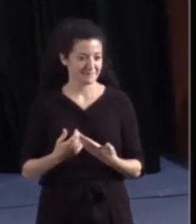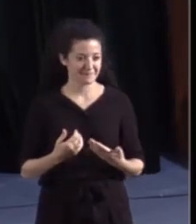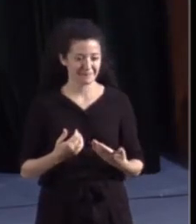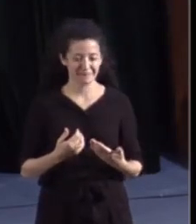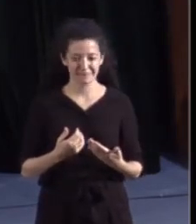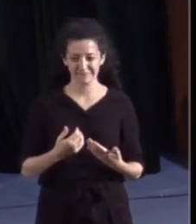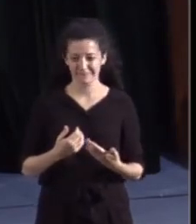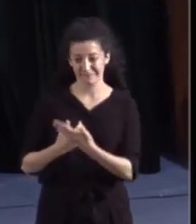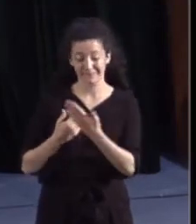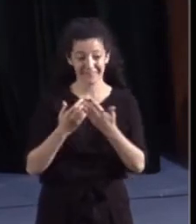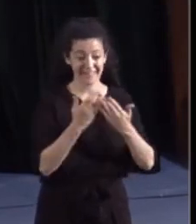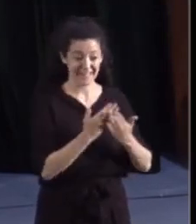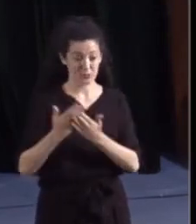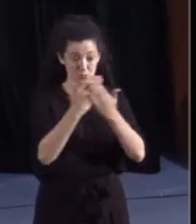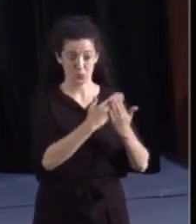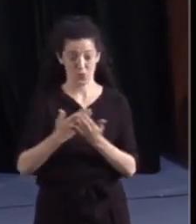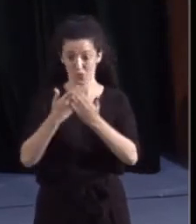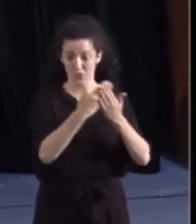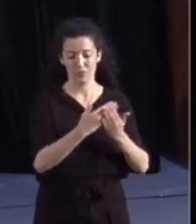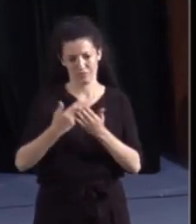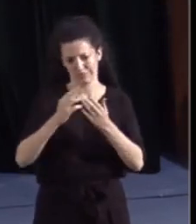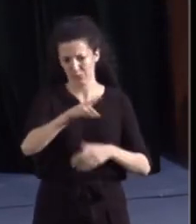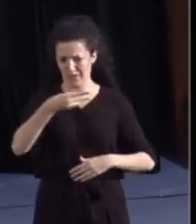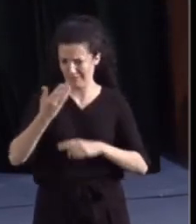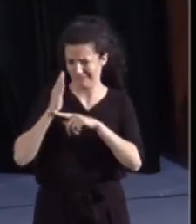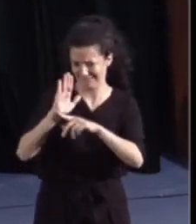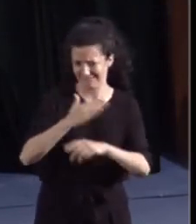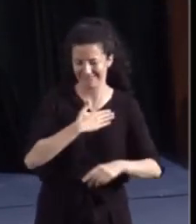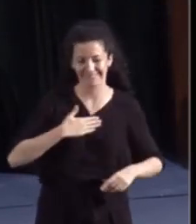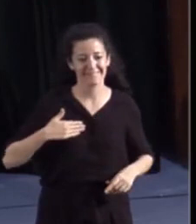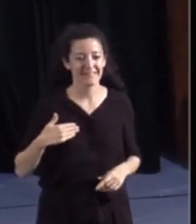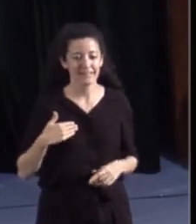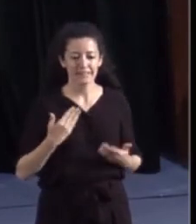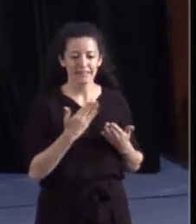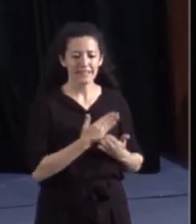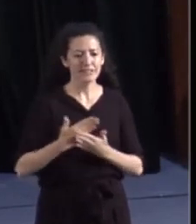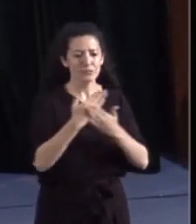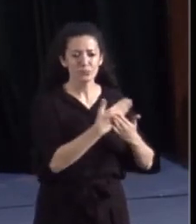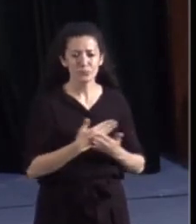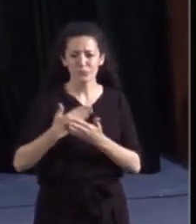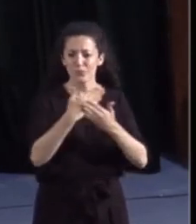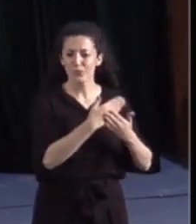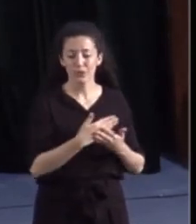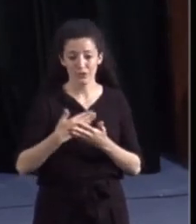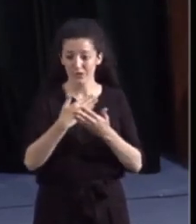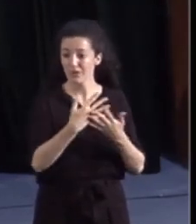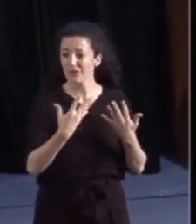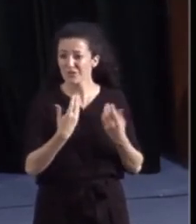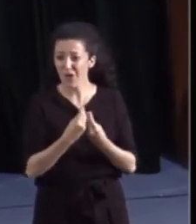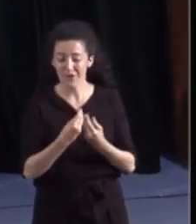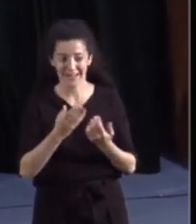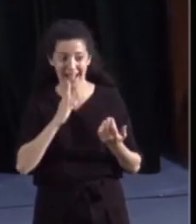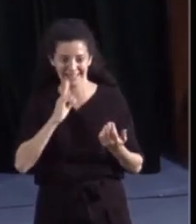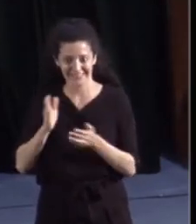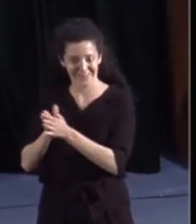los resultados de este estudio de recepción que juntamente hemos elaborado con Olga Solé y Pilar Orero, a quien habéis visto hace unos